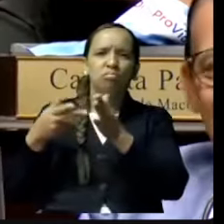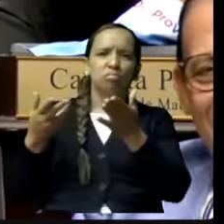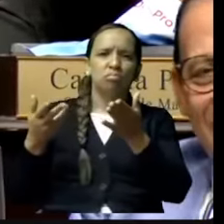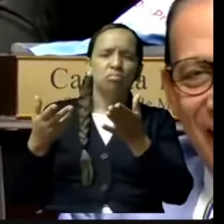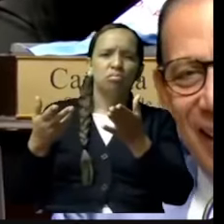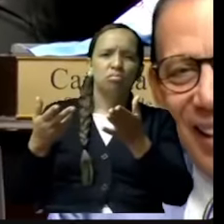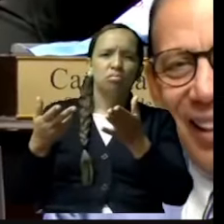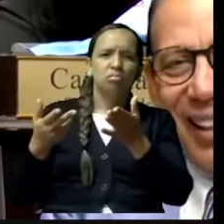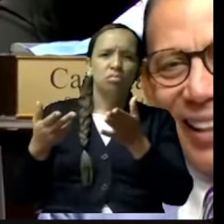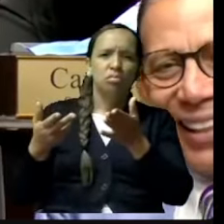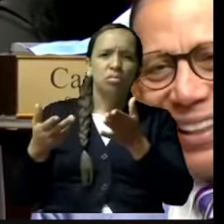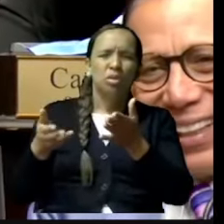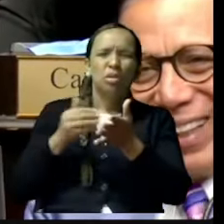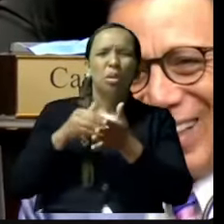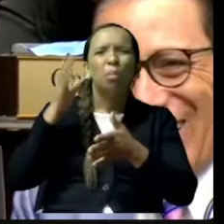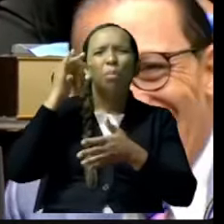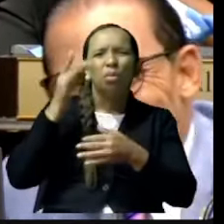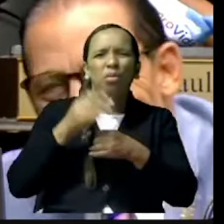conseje?